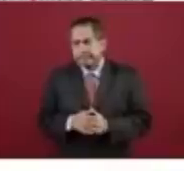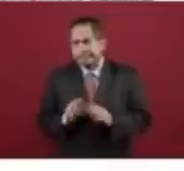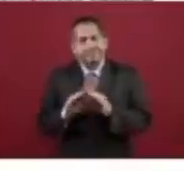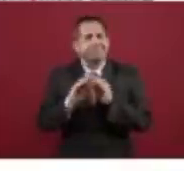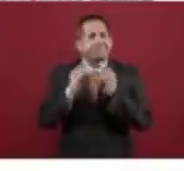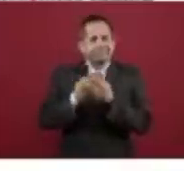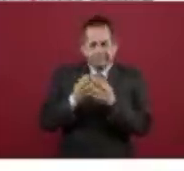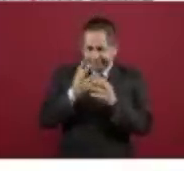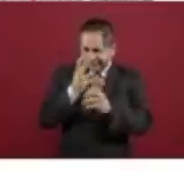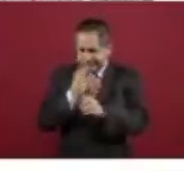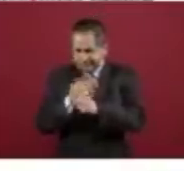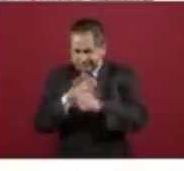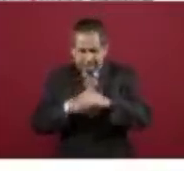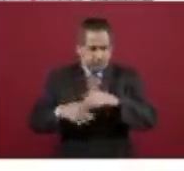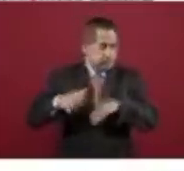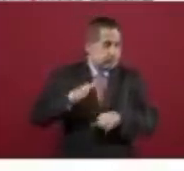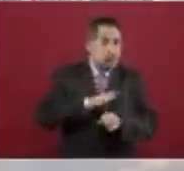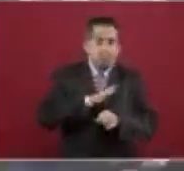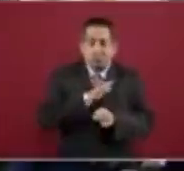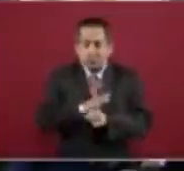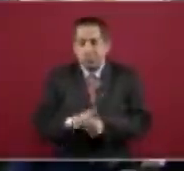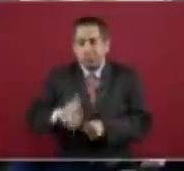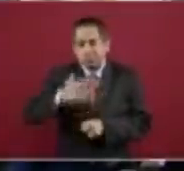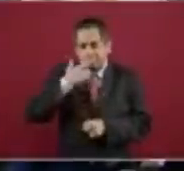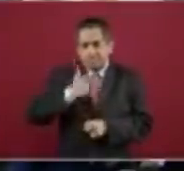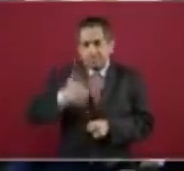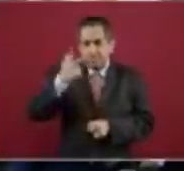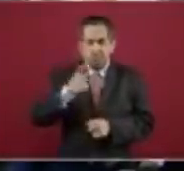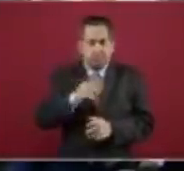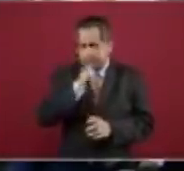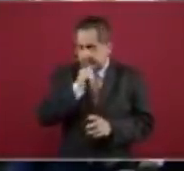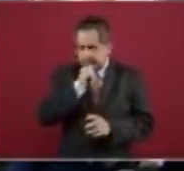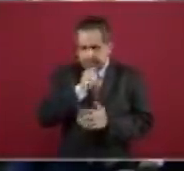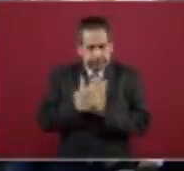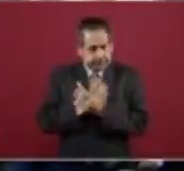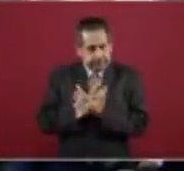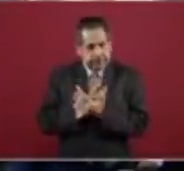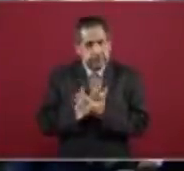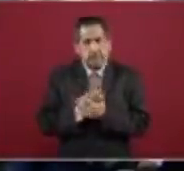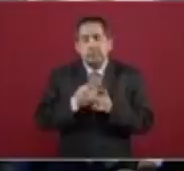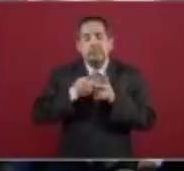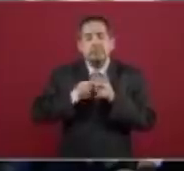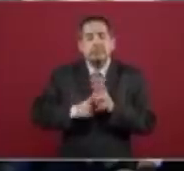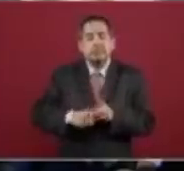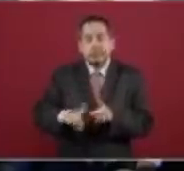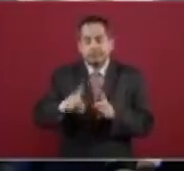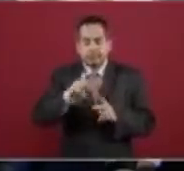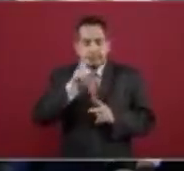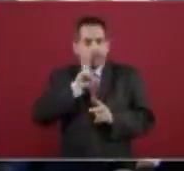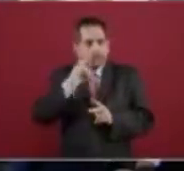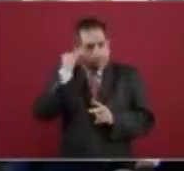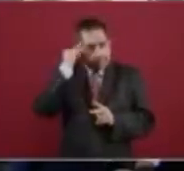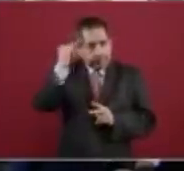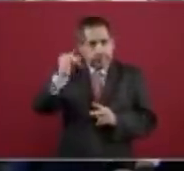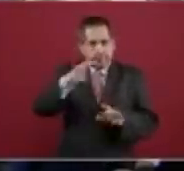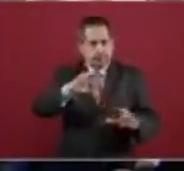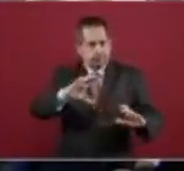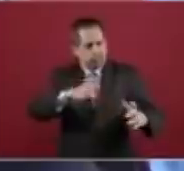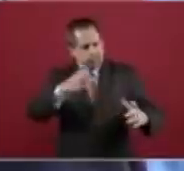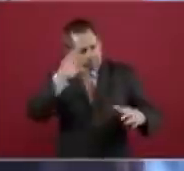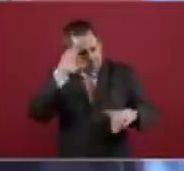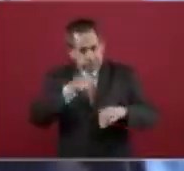la infraestructura urbana más eficiente para empezar a desarrollarlo como un centro cultural.